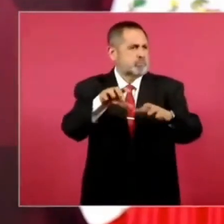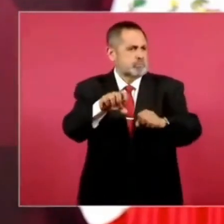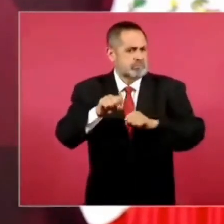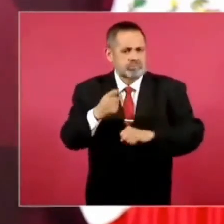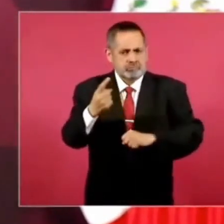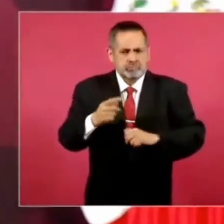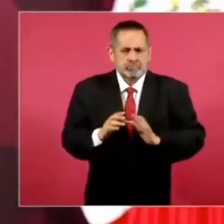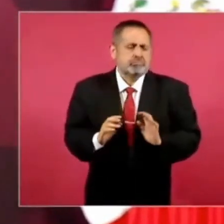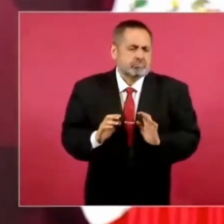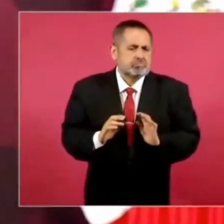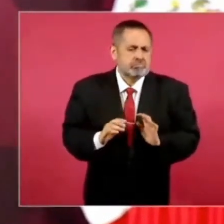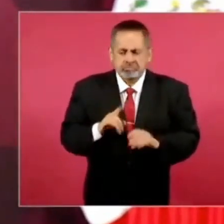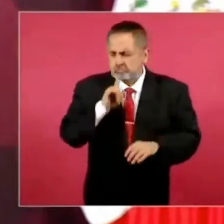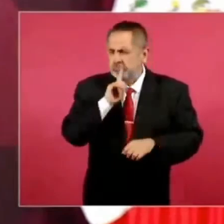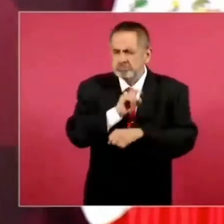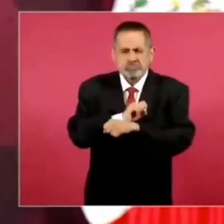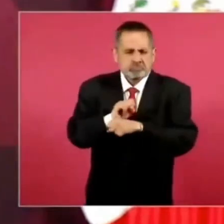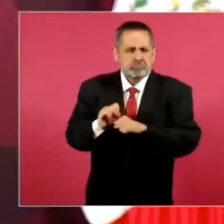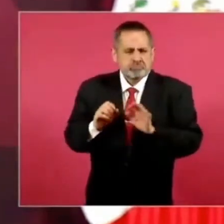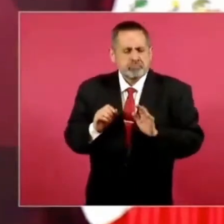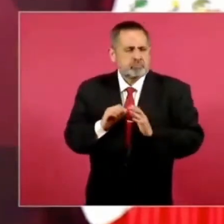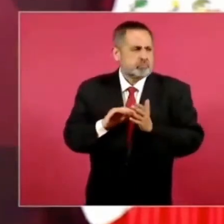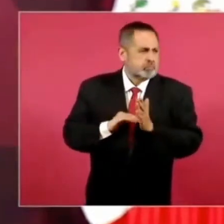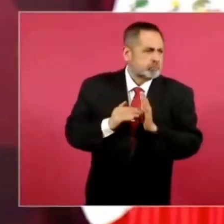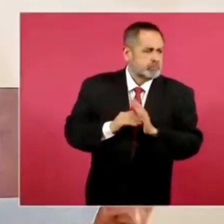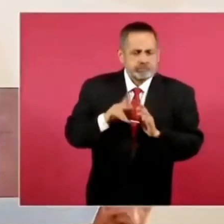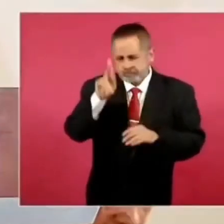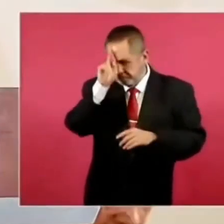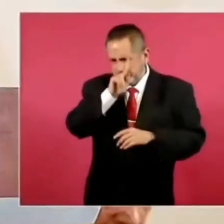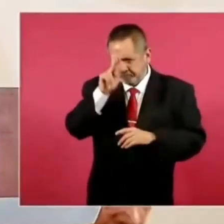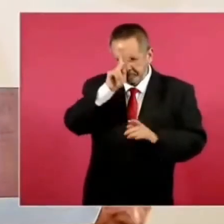y lo manejamos con discreción.